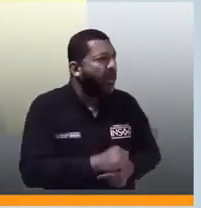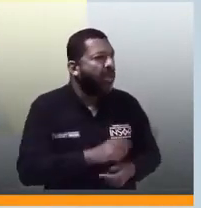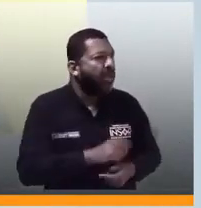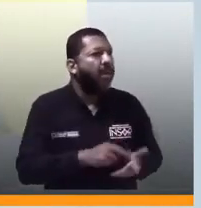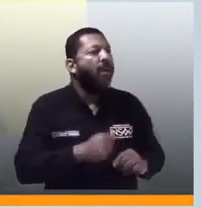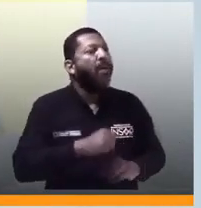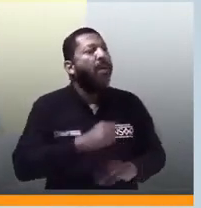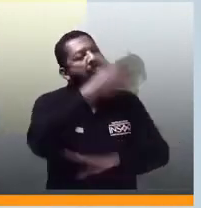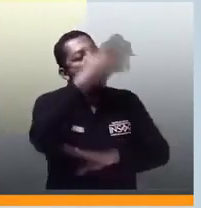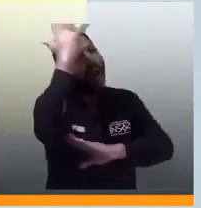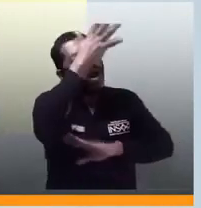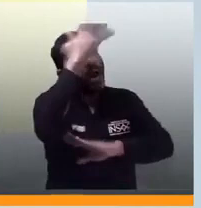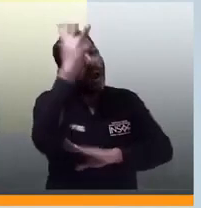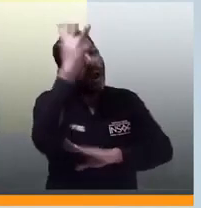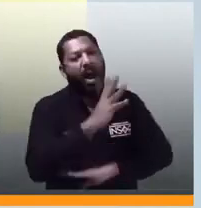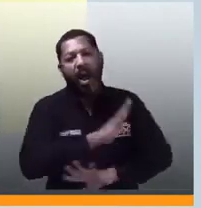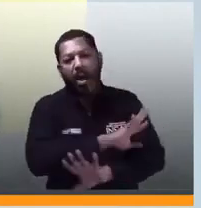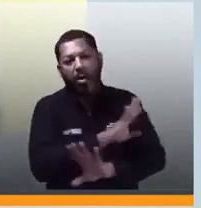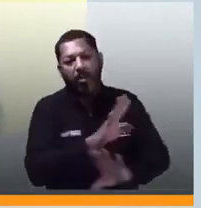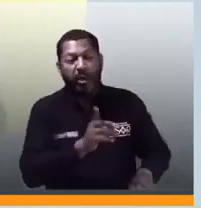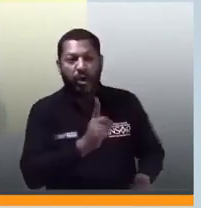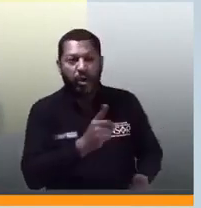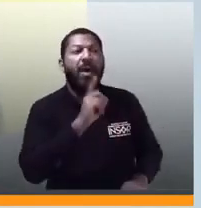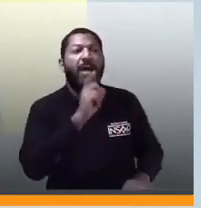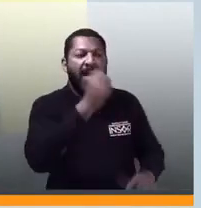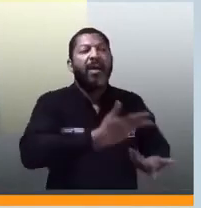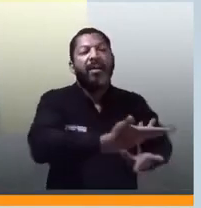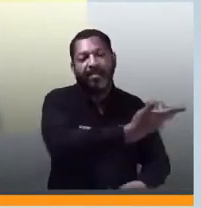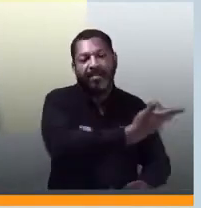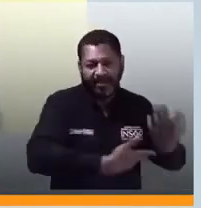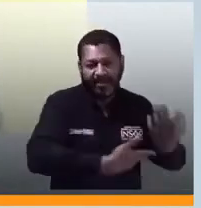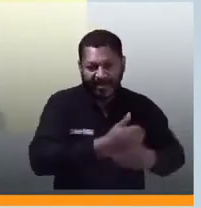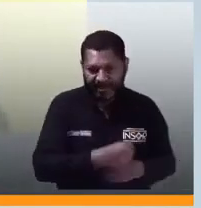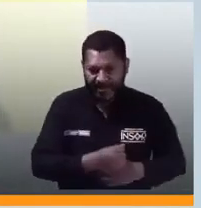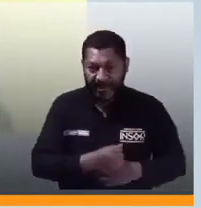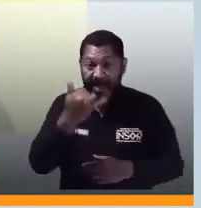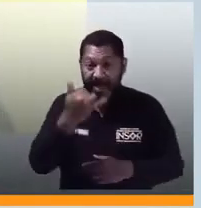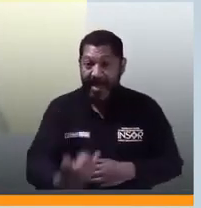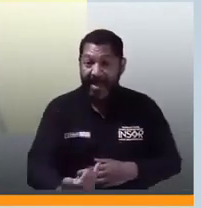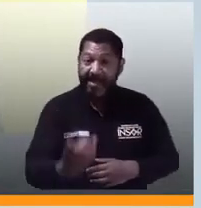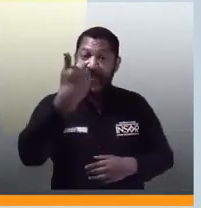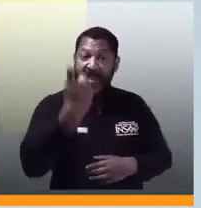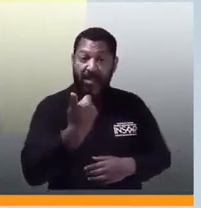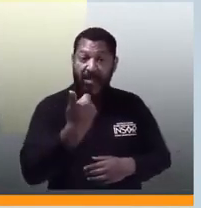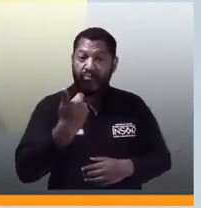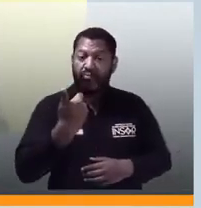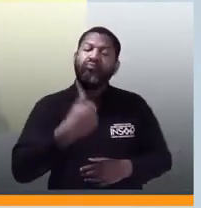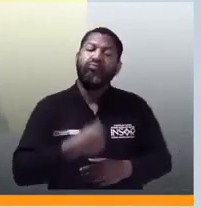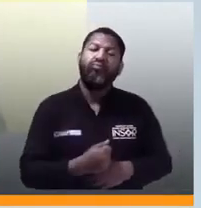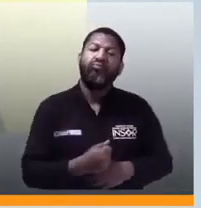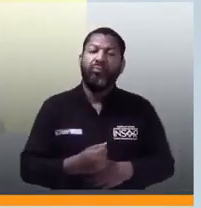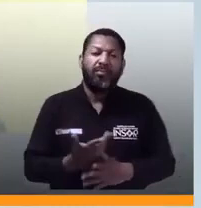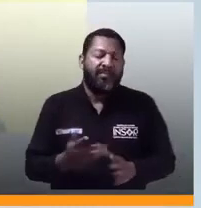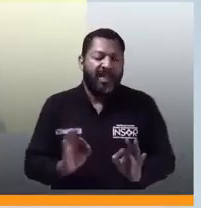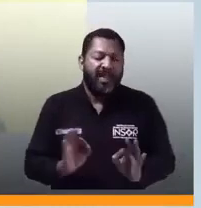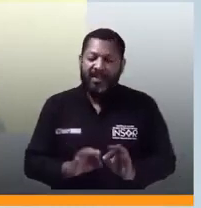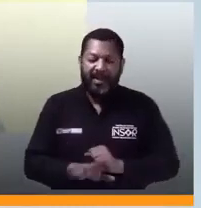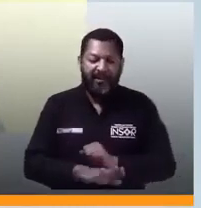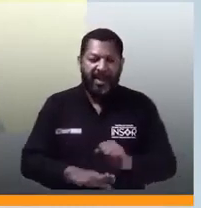hacer una clase magistral. Los videos, los profesores los pueden realizar con herramientas básicas disponibles. Eso fue